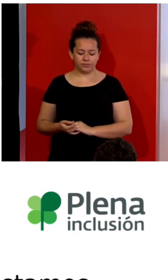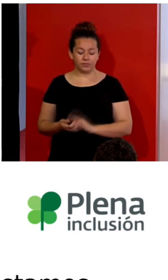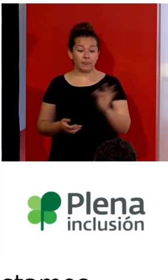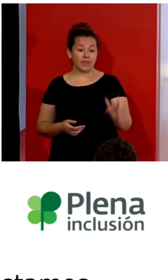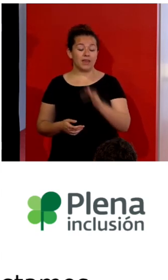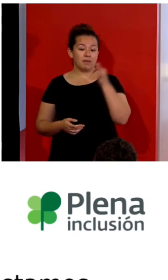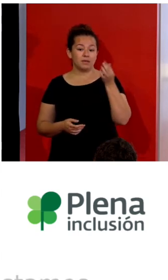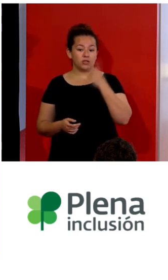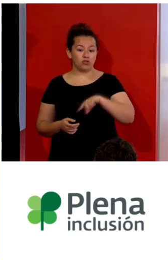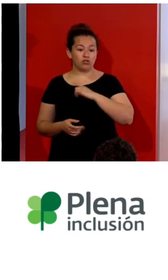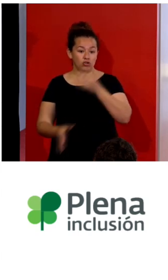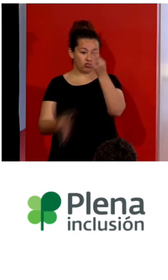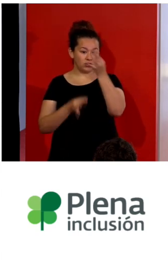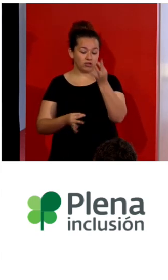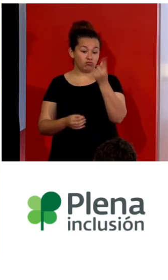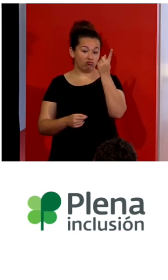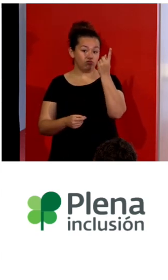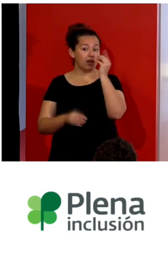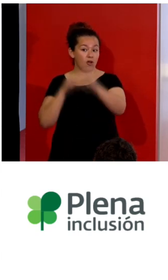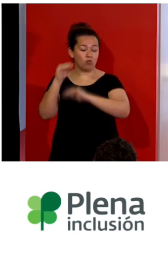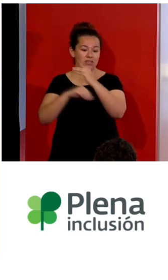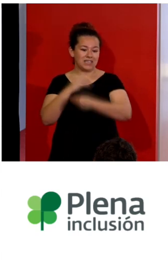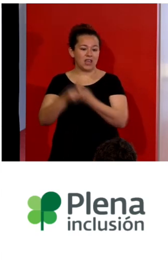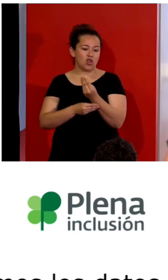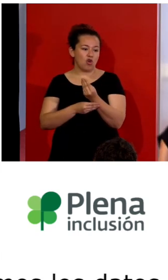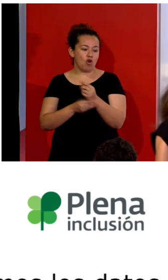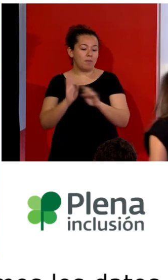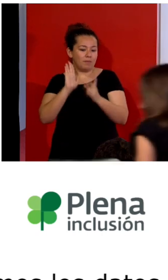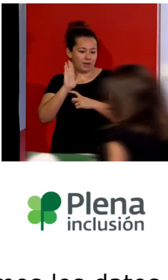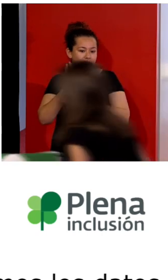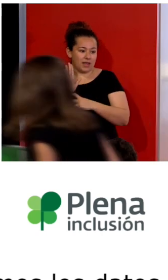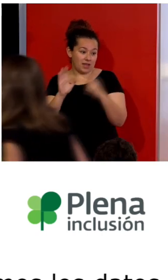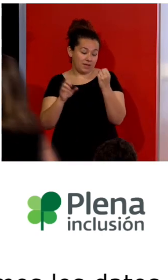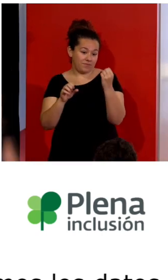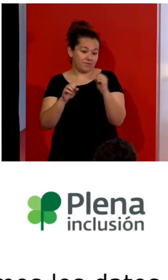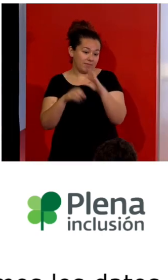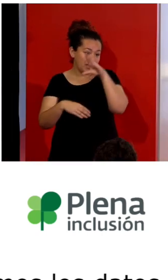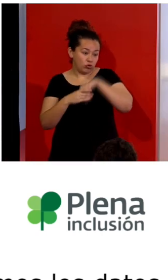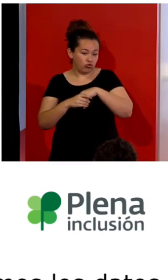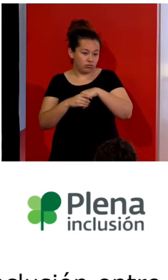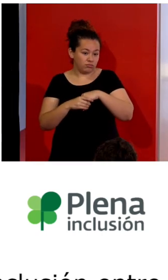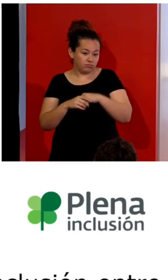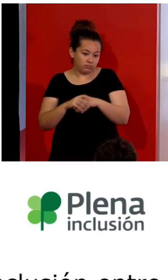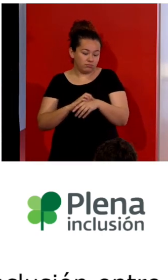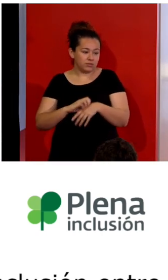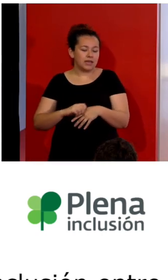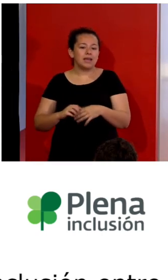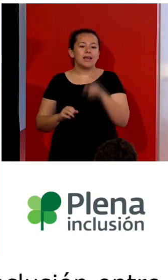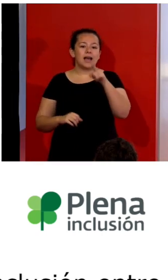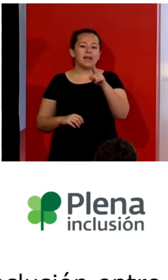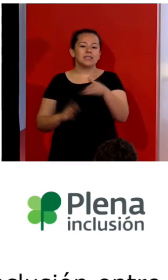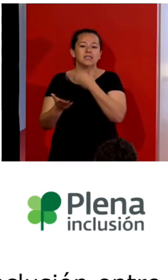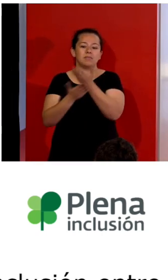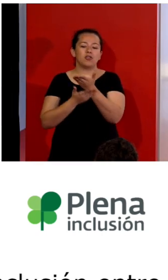Además, revisamos los datos de una encuesta que realizó Plena Inclusión entre sus propias federaciones y que, en la que se solicitaba